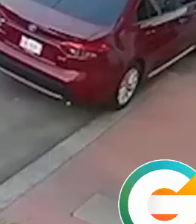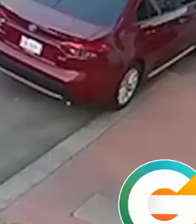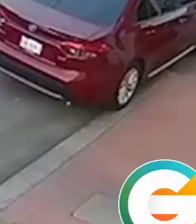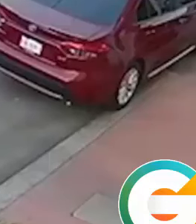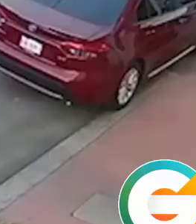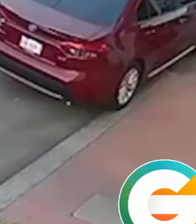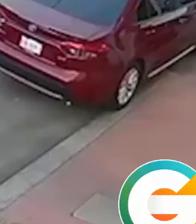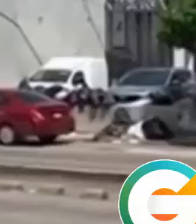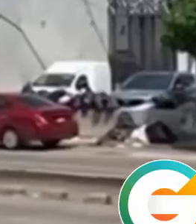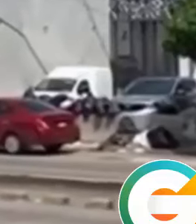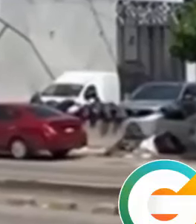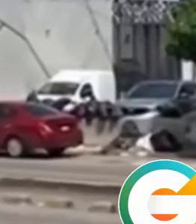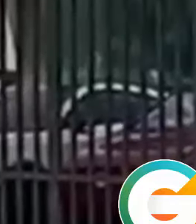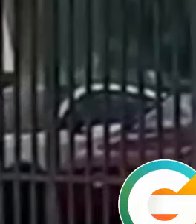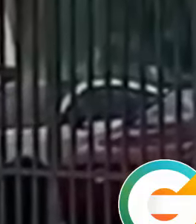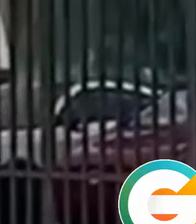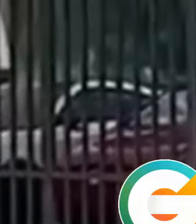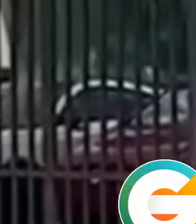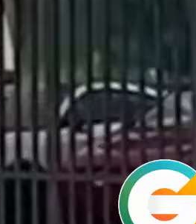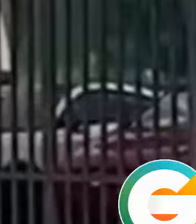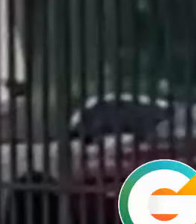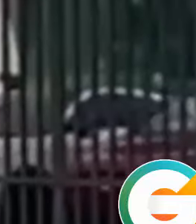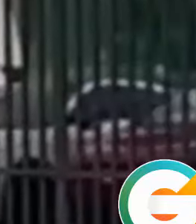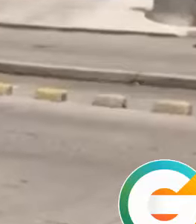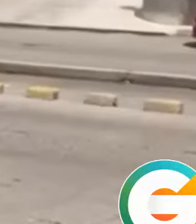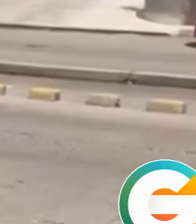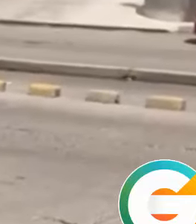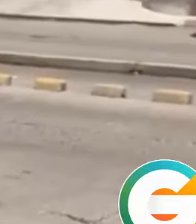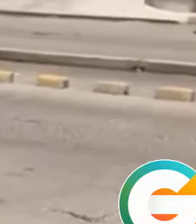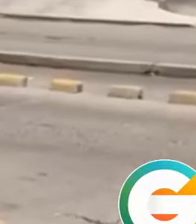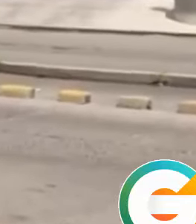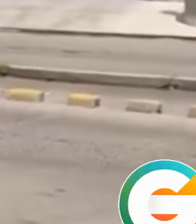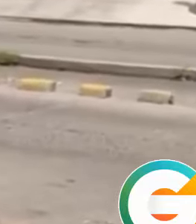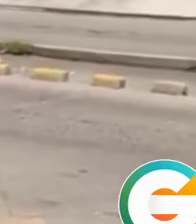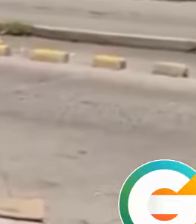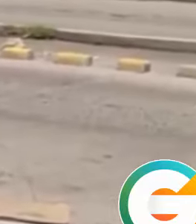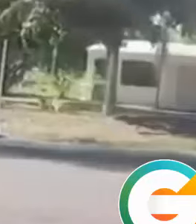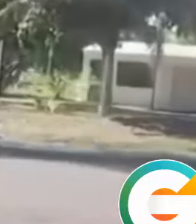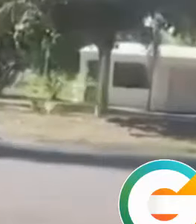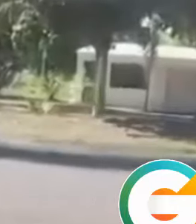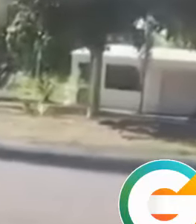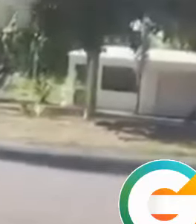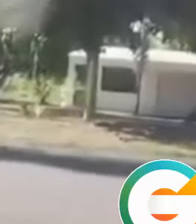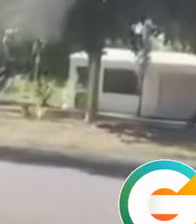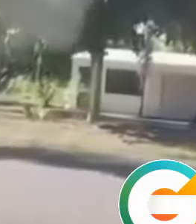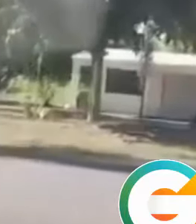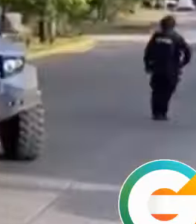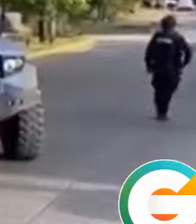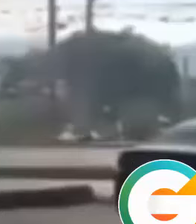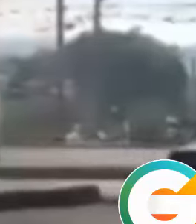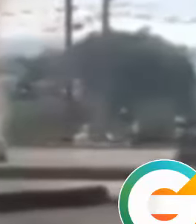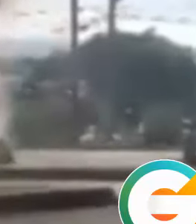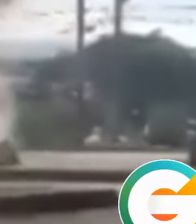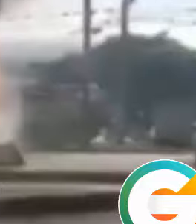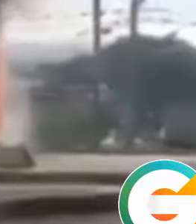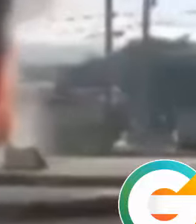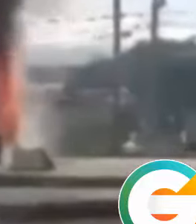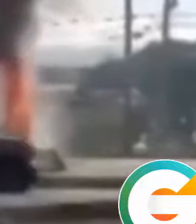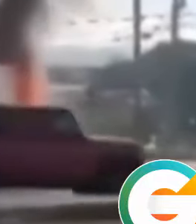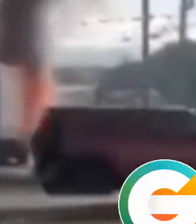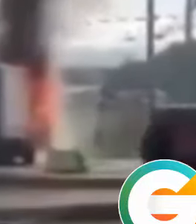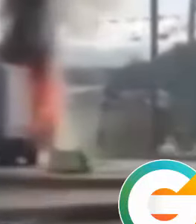cárteles hicieran caso a su llamamiento, López Obrador respondió tajante: "Al presidente de México siempre se le escucha". Momentos